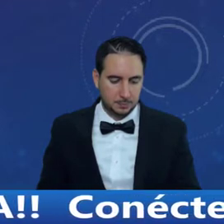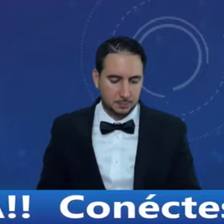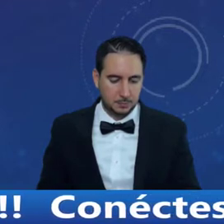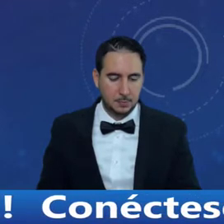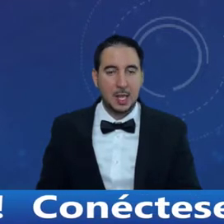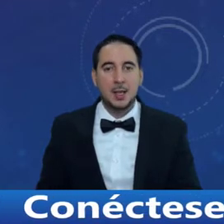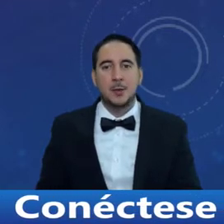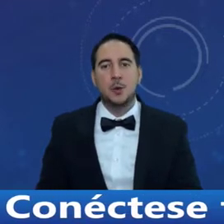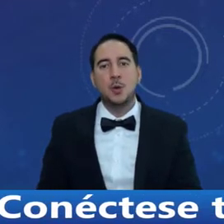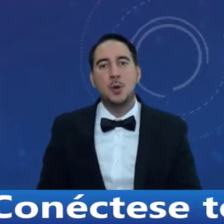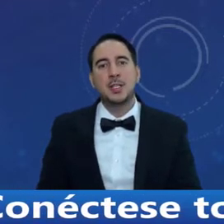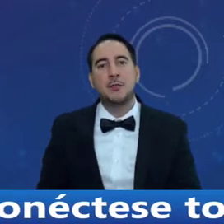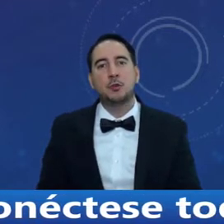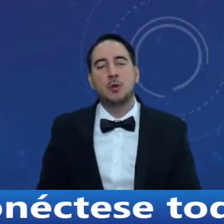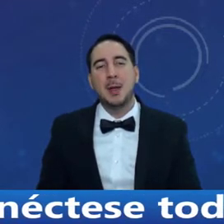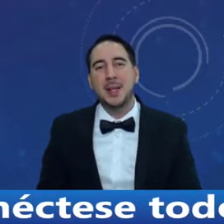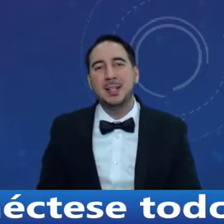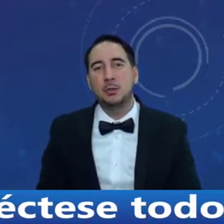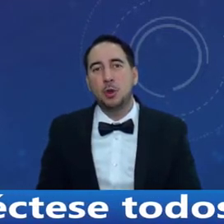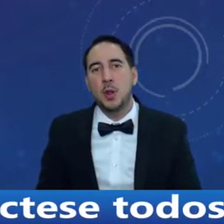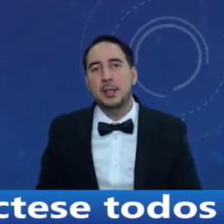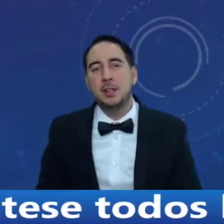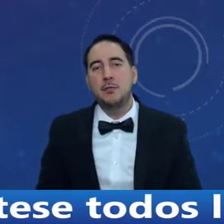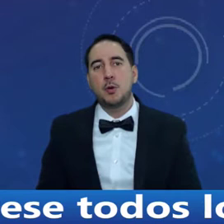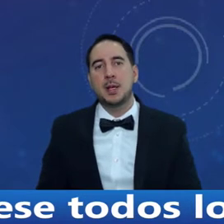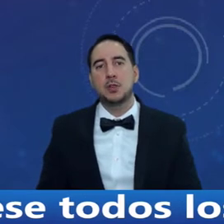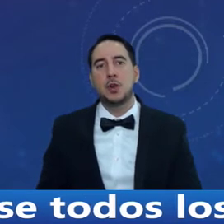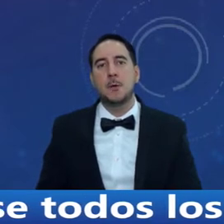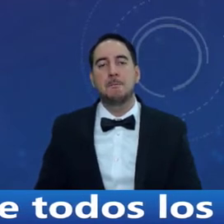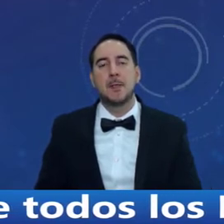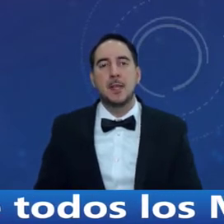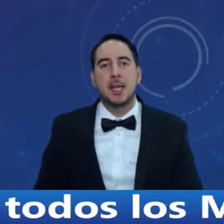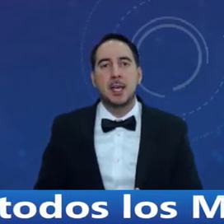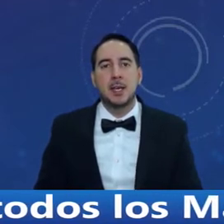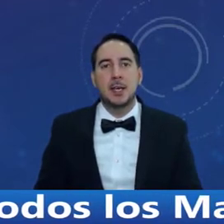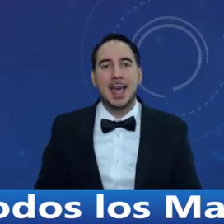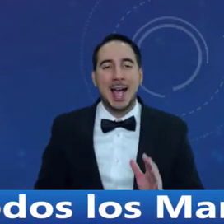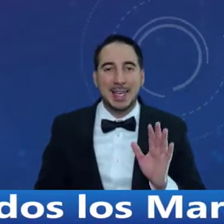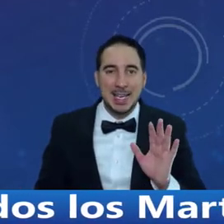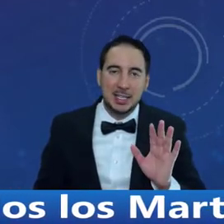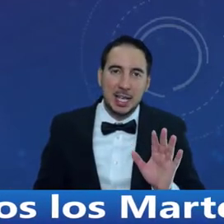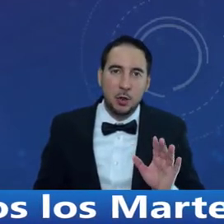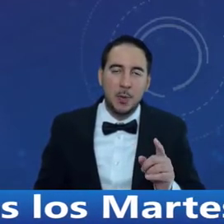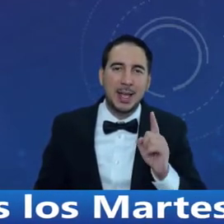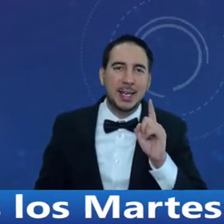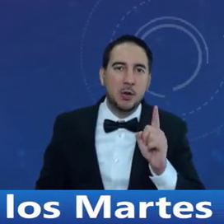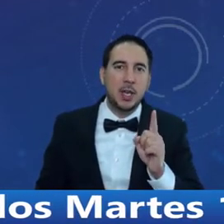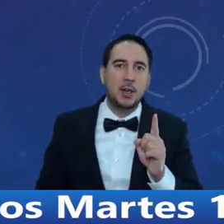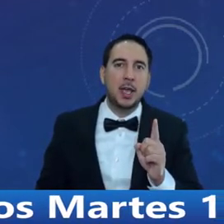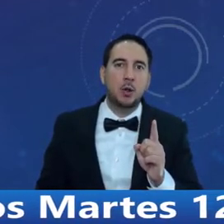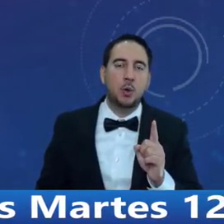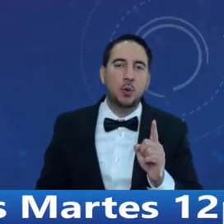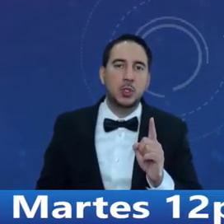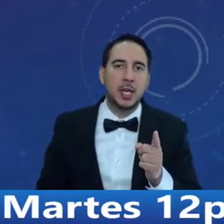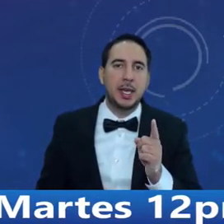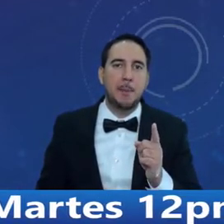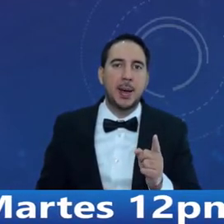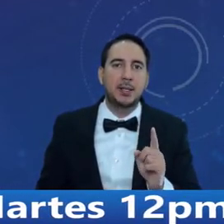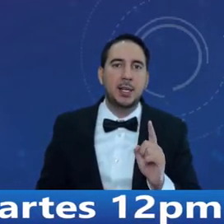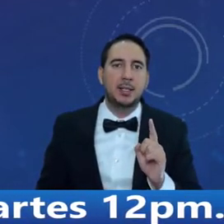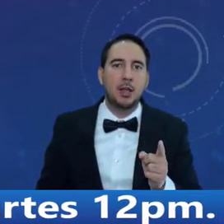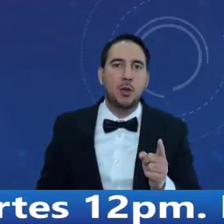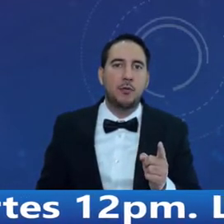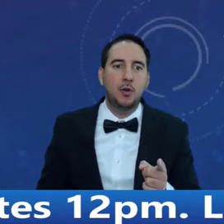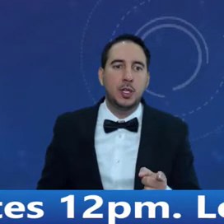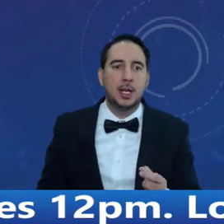examen. No, desafortunadamente toda esta información aquí en el Estado de Nevada, creo que escuché que